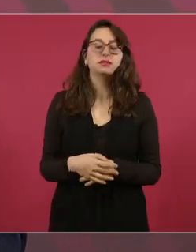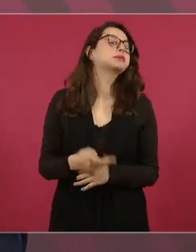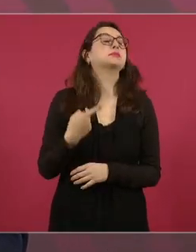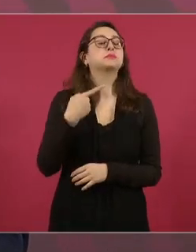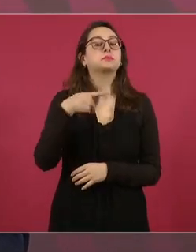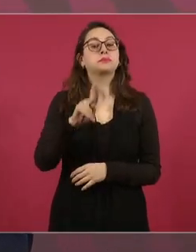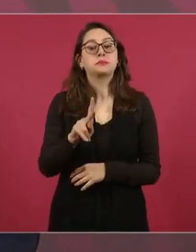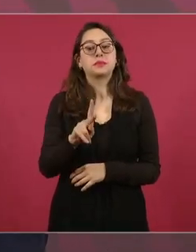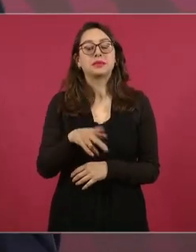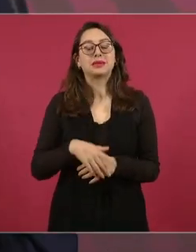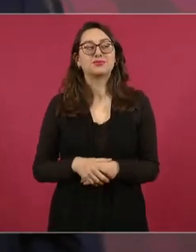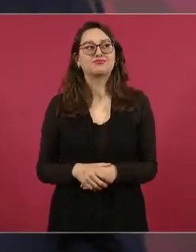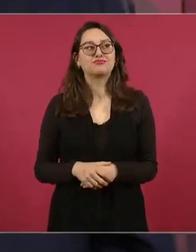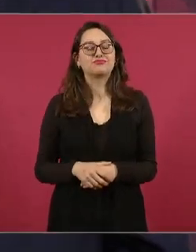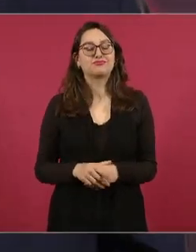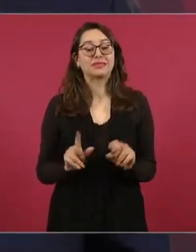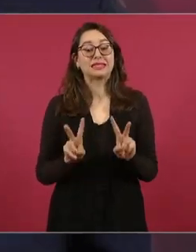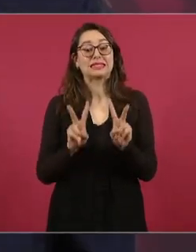de que